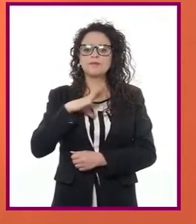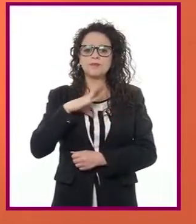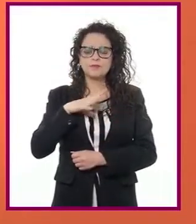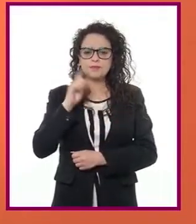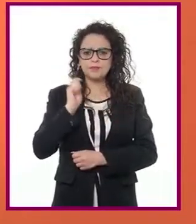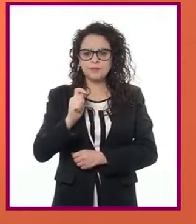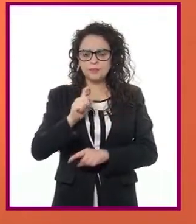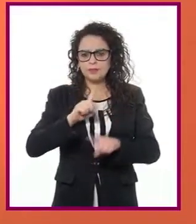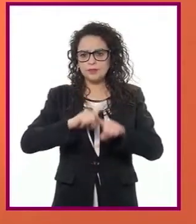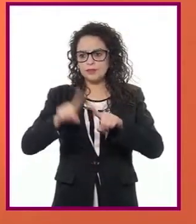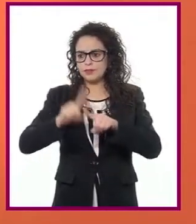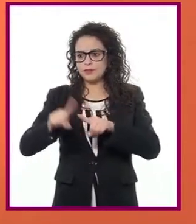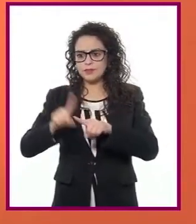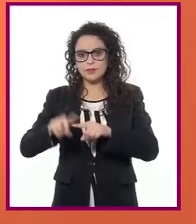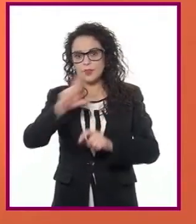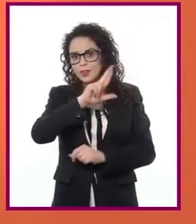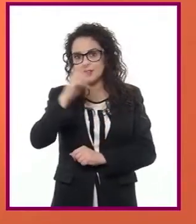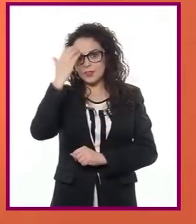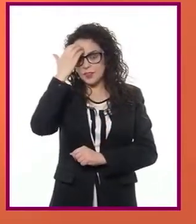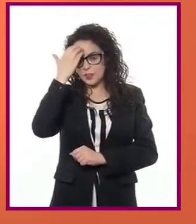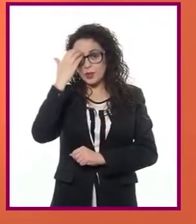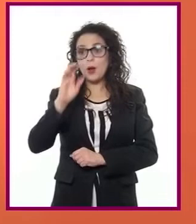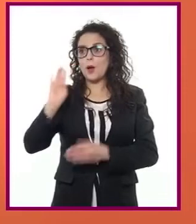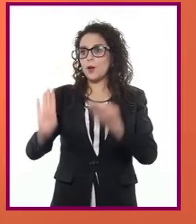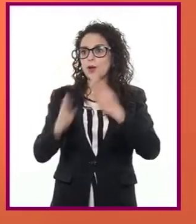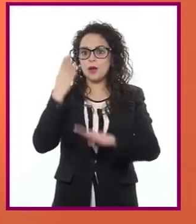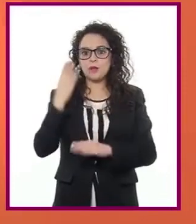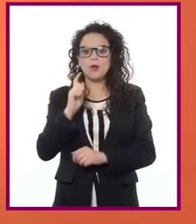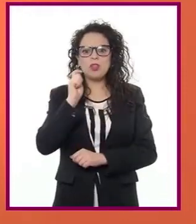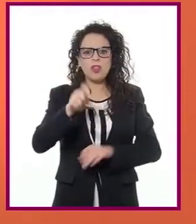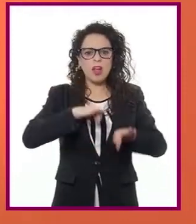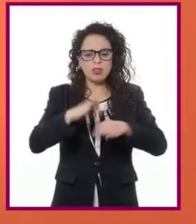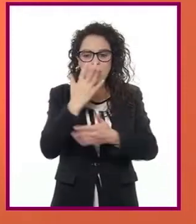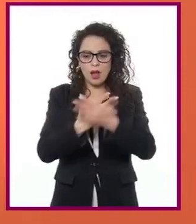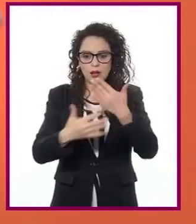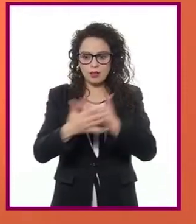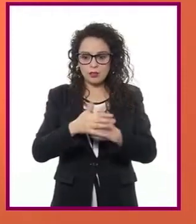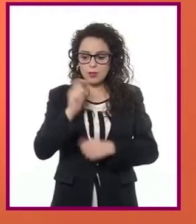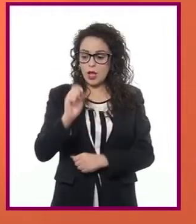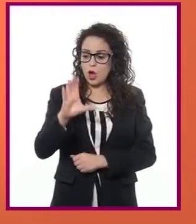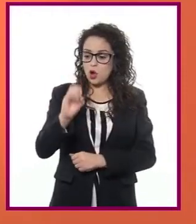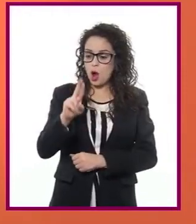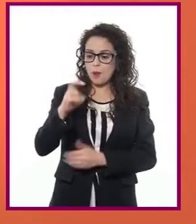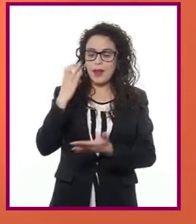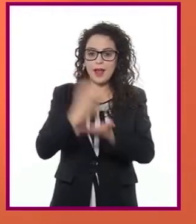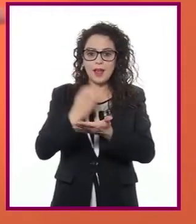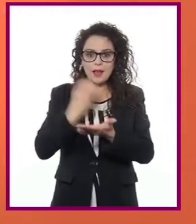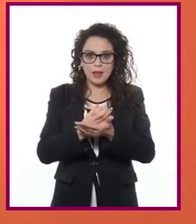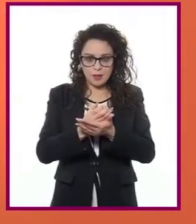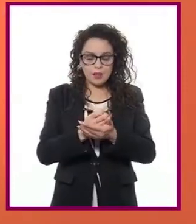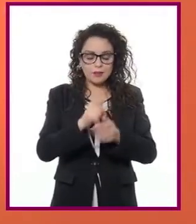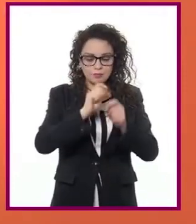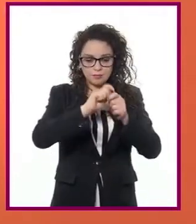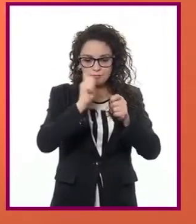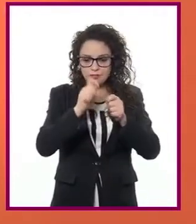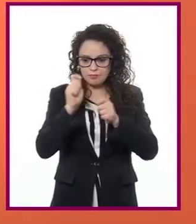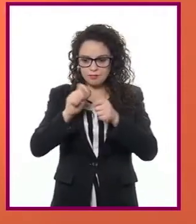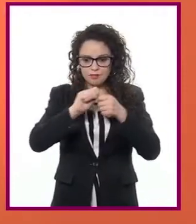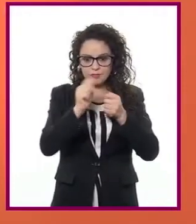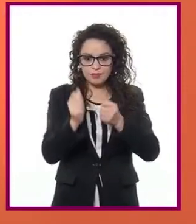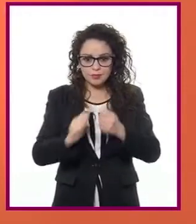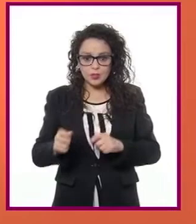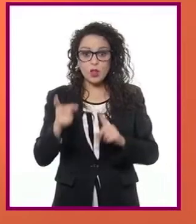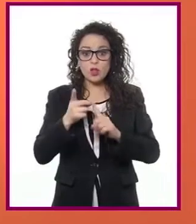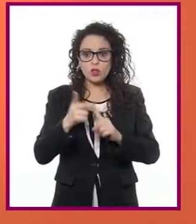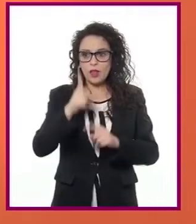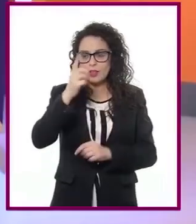oficios reconocidos a nivel mundial, entre ellos la artesanía de cobre martillado que caracteriza al pueblo de Santa Clara del Cobre en el estado